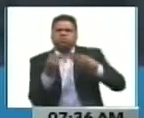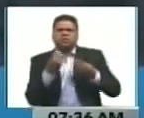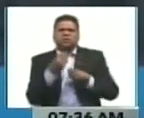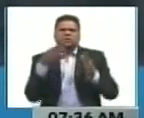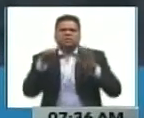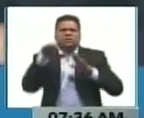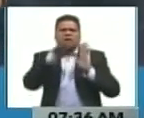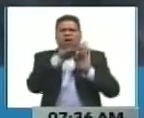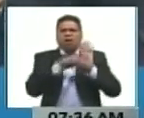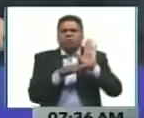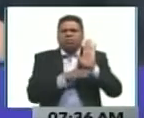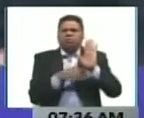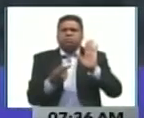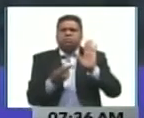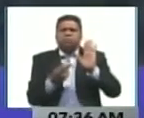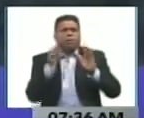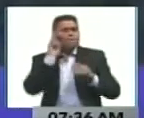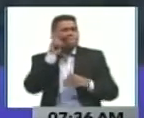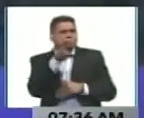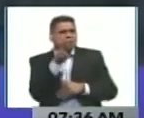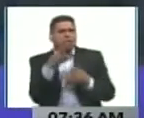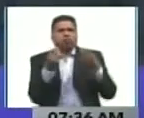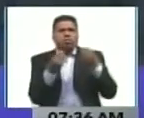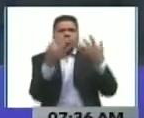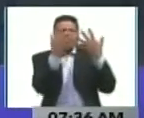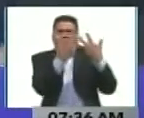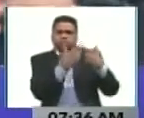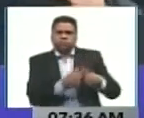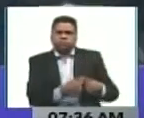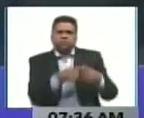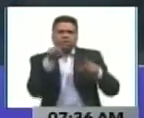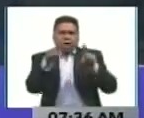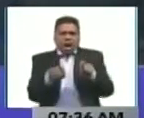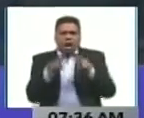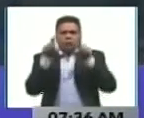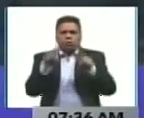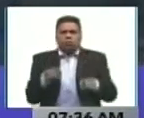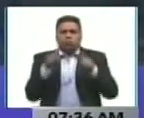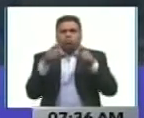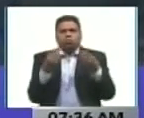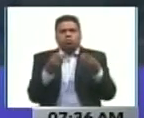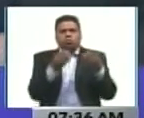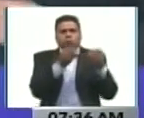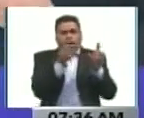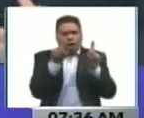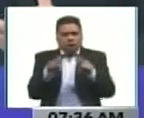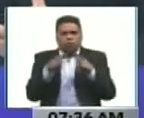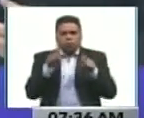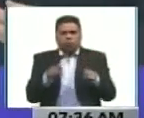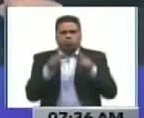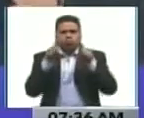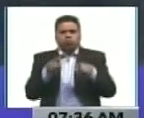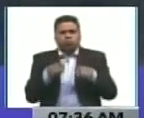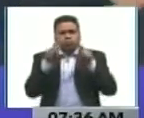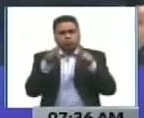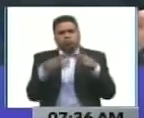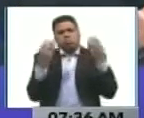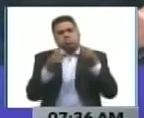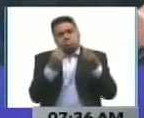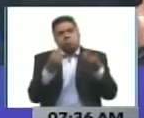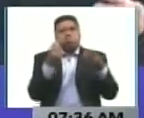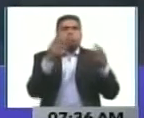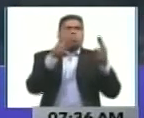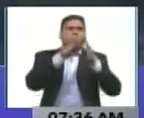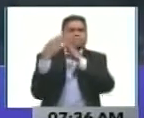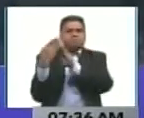económica bolivariana, ir a los lugares donde se promueve la agricultura urbana, cómo se están organizando las comunidades. ¿Conocer? conocer para ser voceros en el